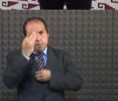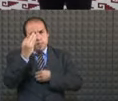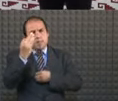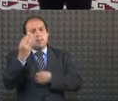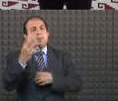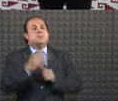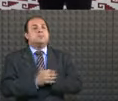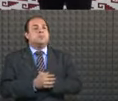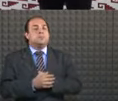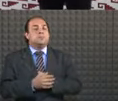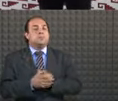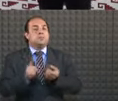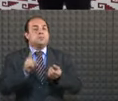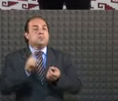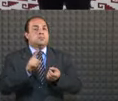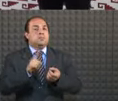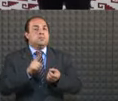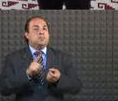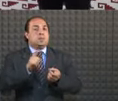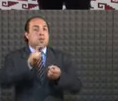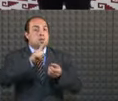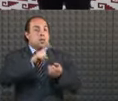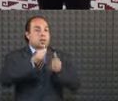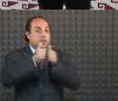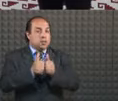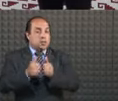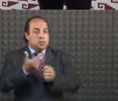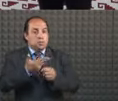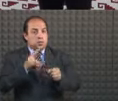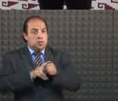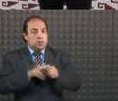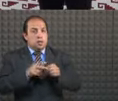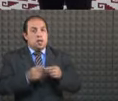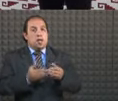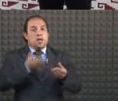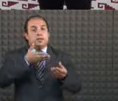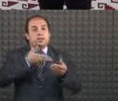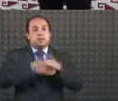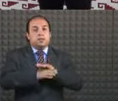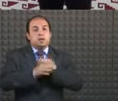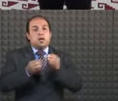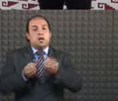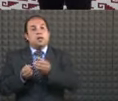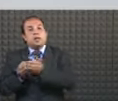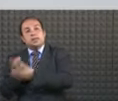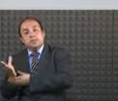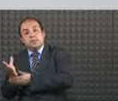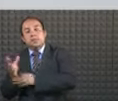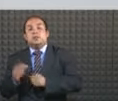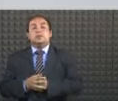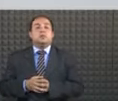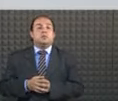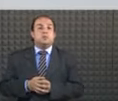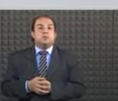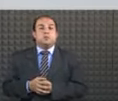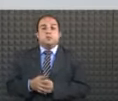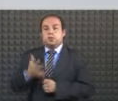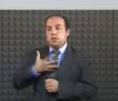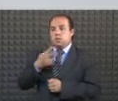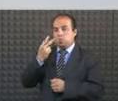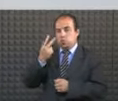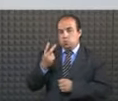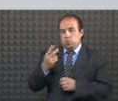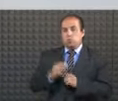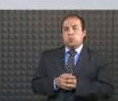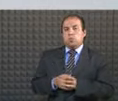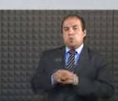tardando en los hospitales desde que entran hasta que ya les están dando la alta médica? Tenemos como dos